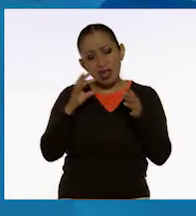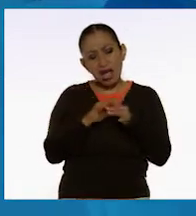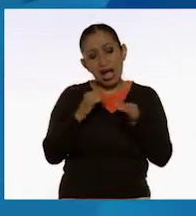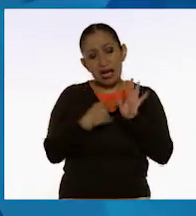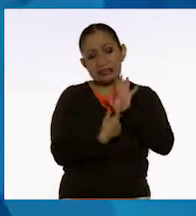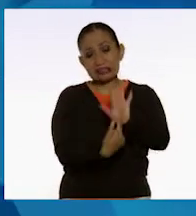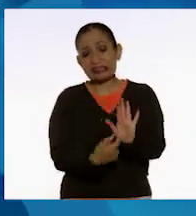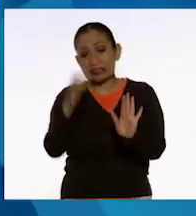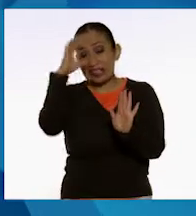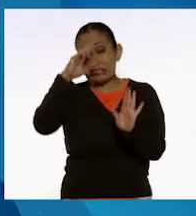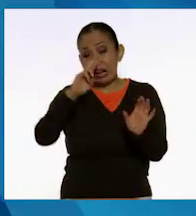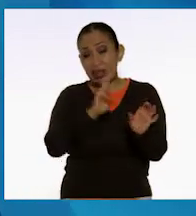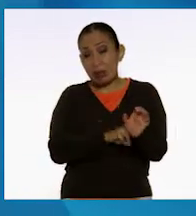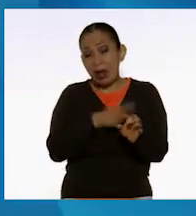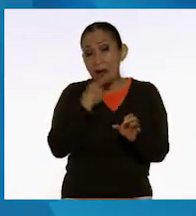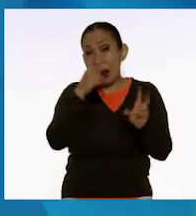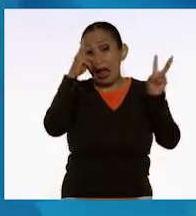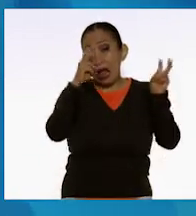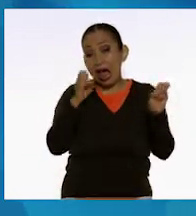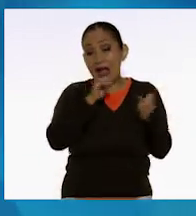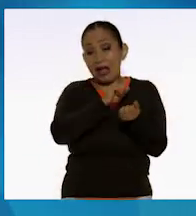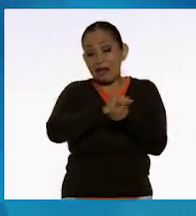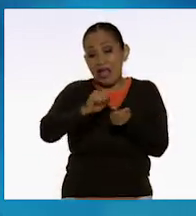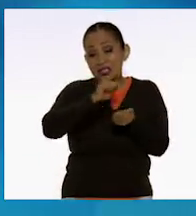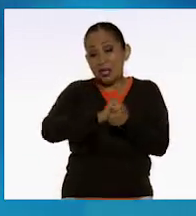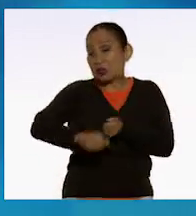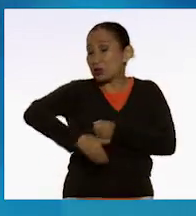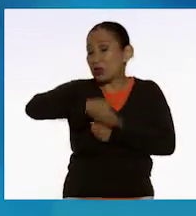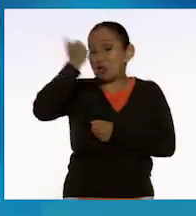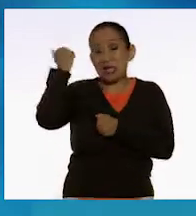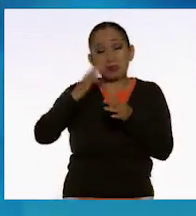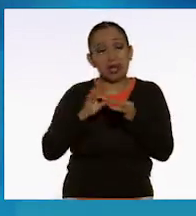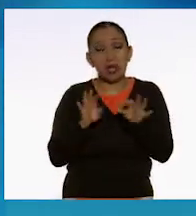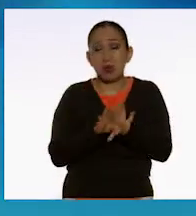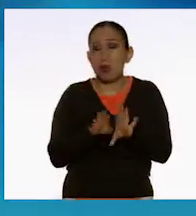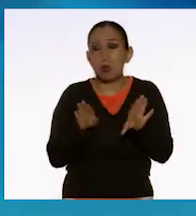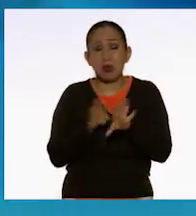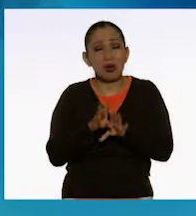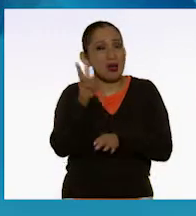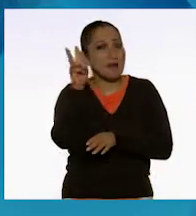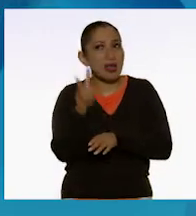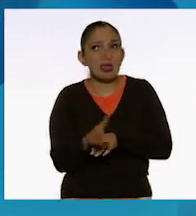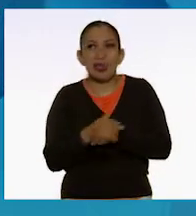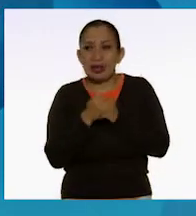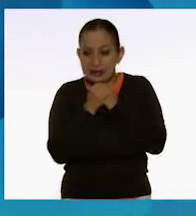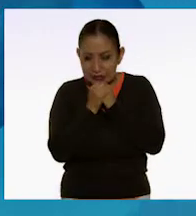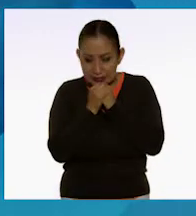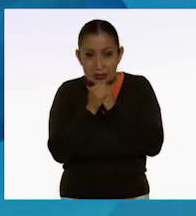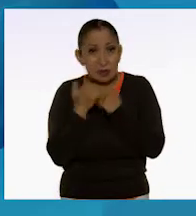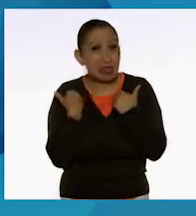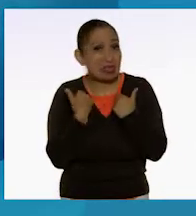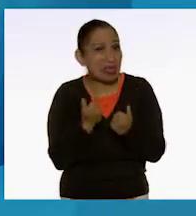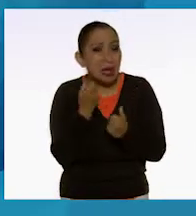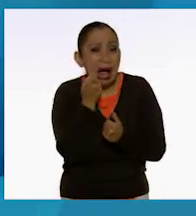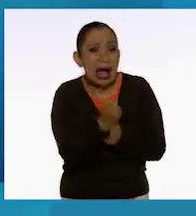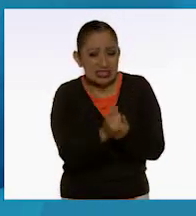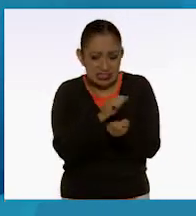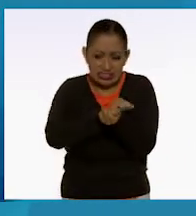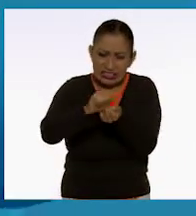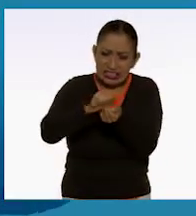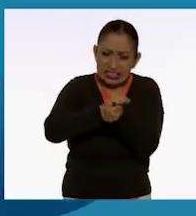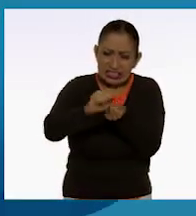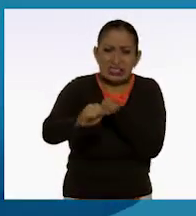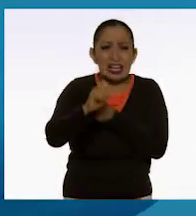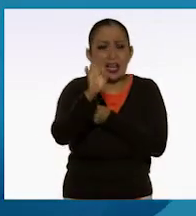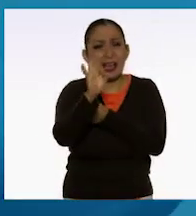en ciencias naturales sobre la fricción y no sé cómo explicarlo. Bueno, la verdad es que no entiendo bien qué es la